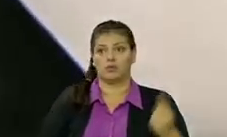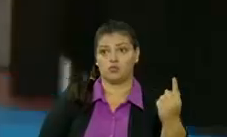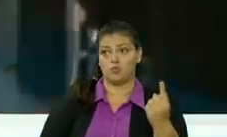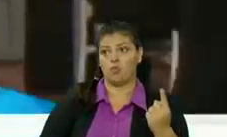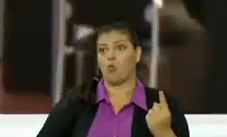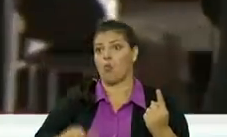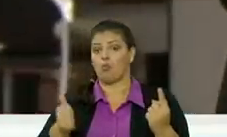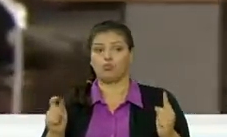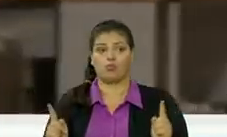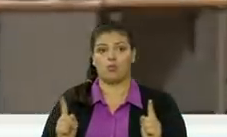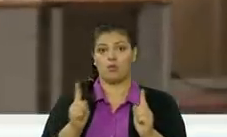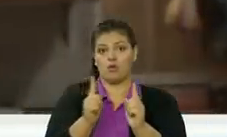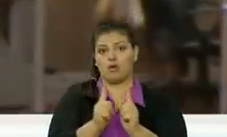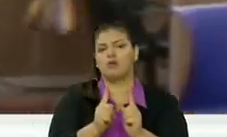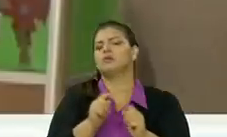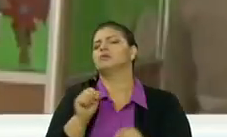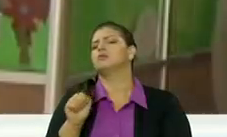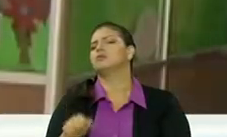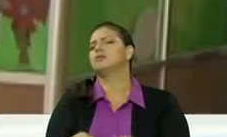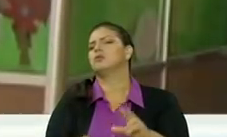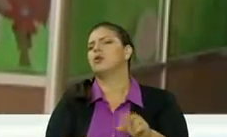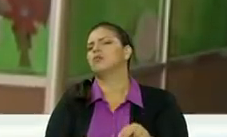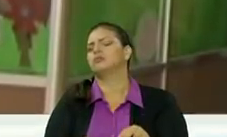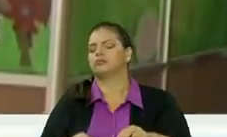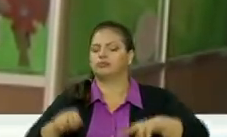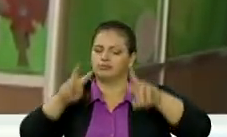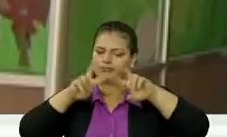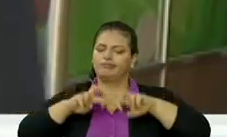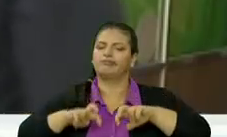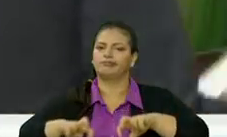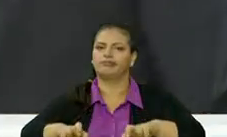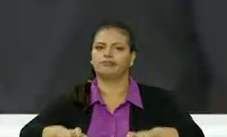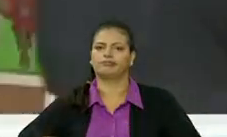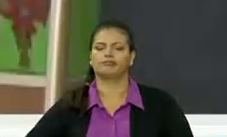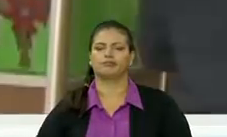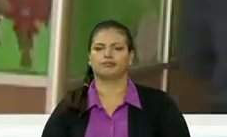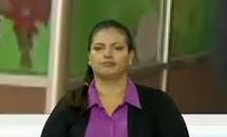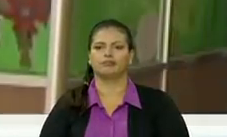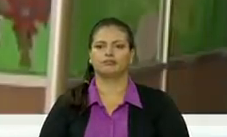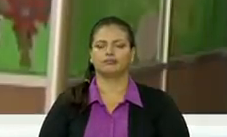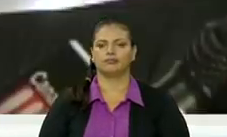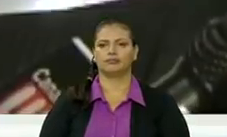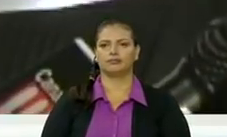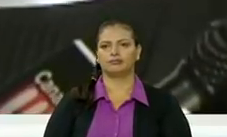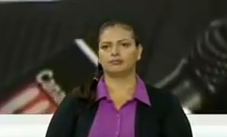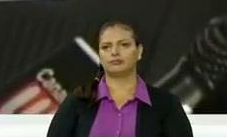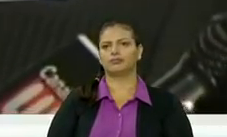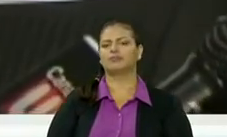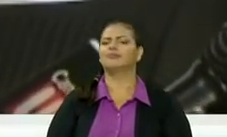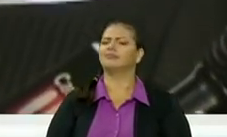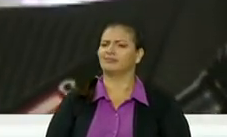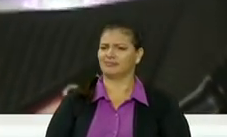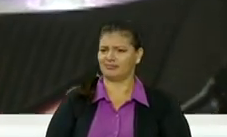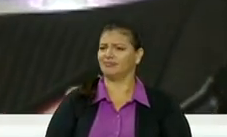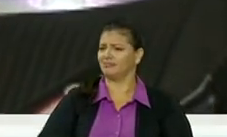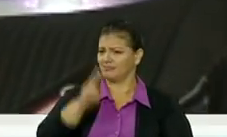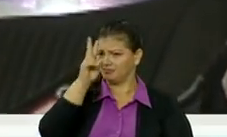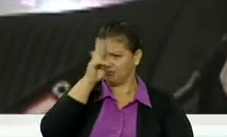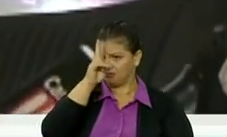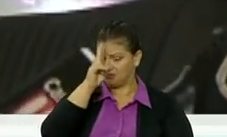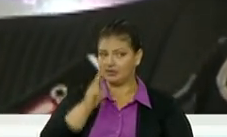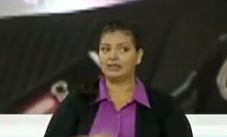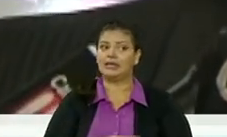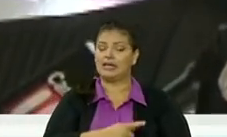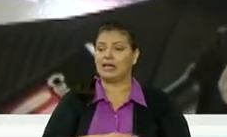persona o simplemente procedió aprovechando la situación presentada. Se aprovecha de que